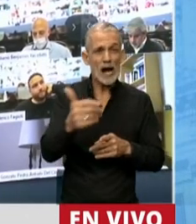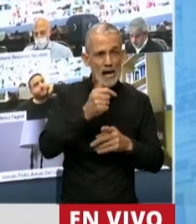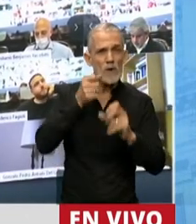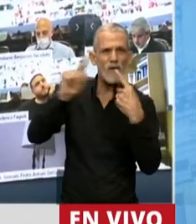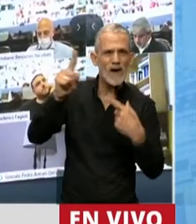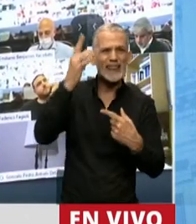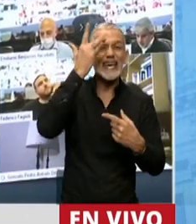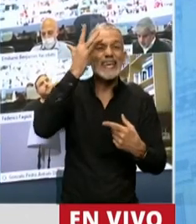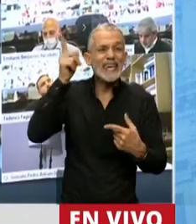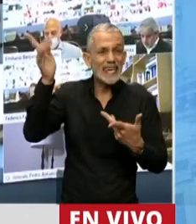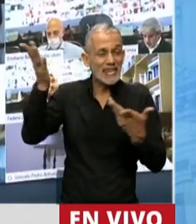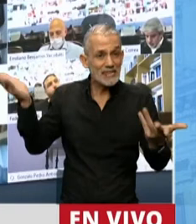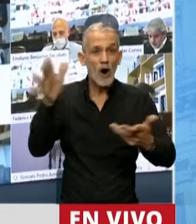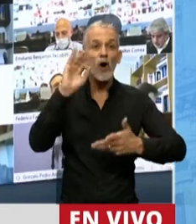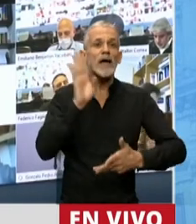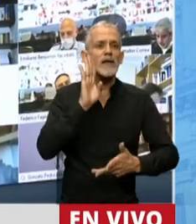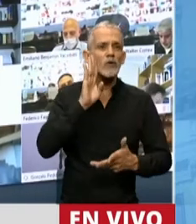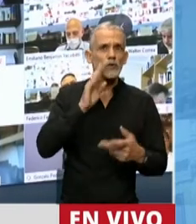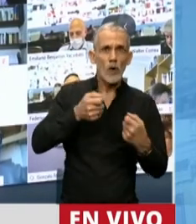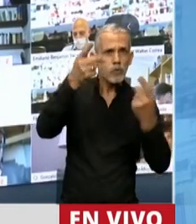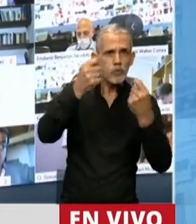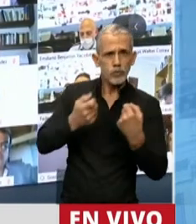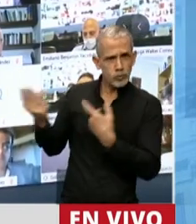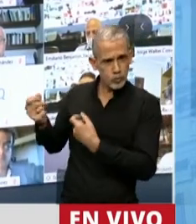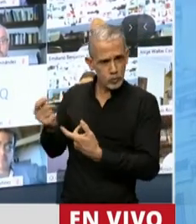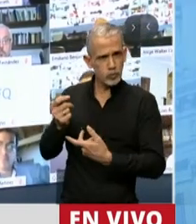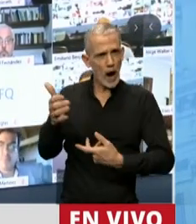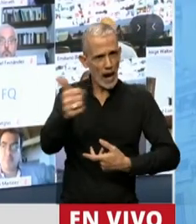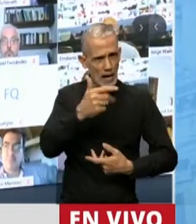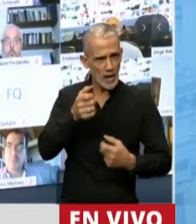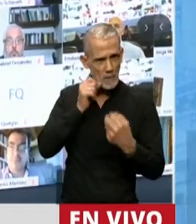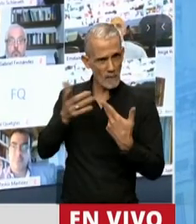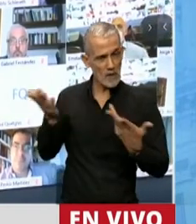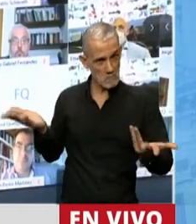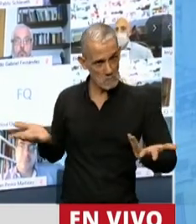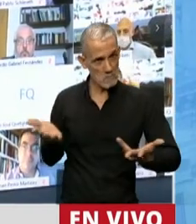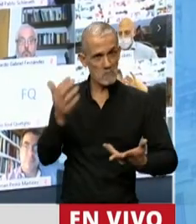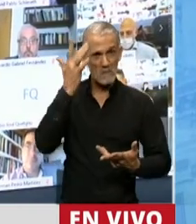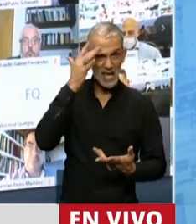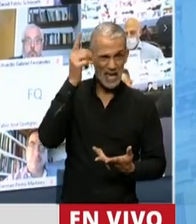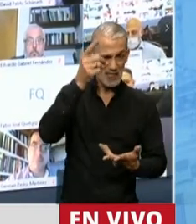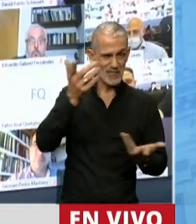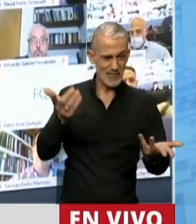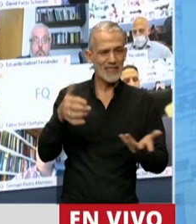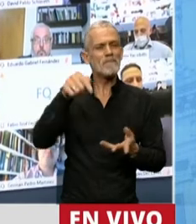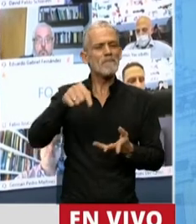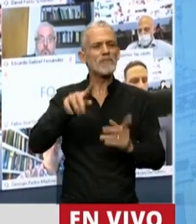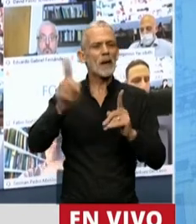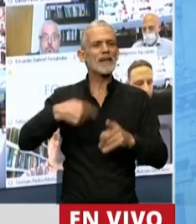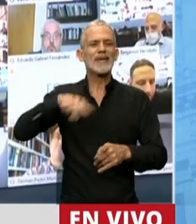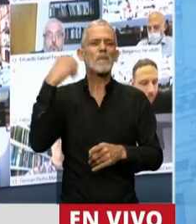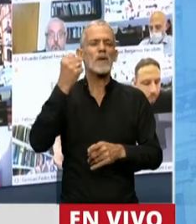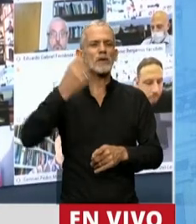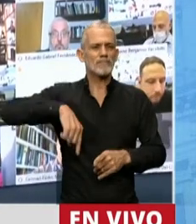como el de la India o el de los Estados Unidos. Entonces me parece, presidente, muy importante que